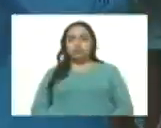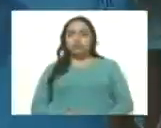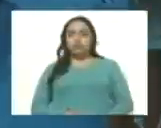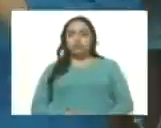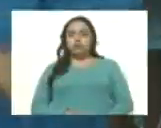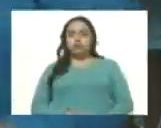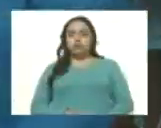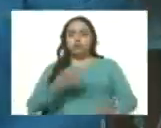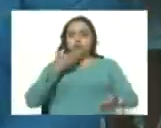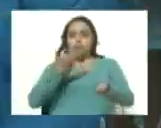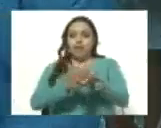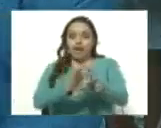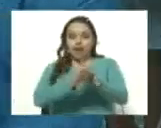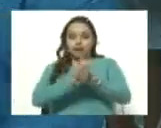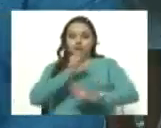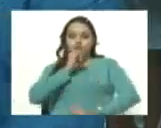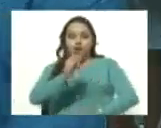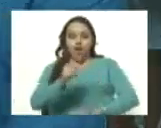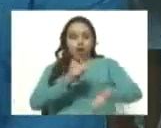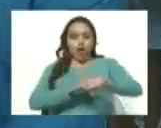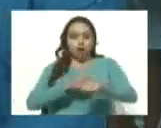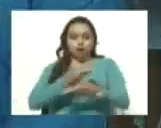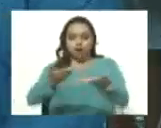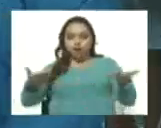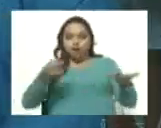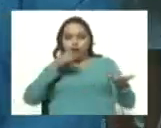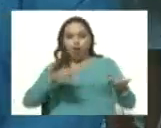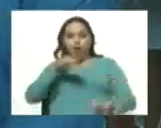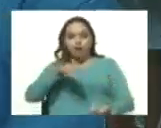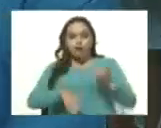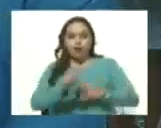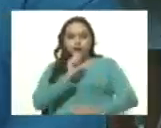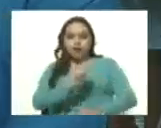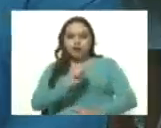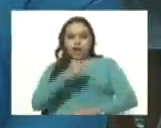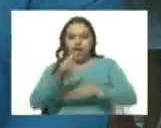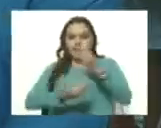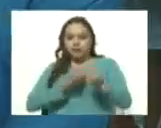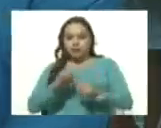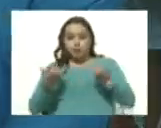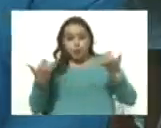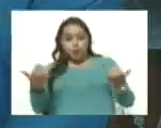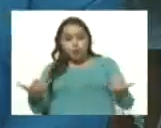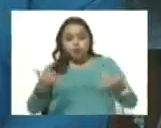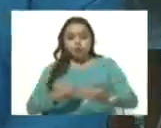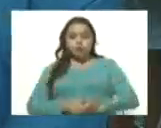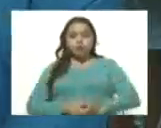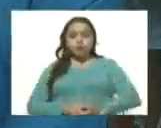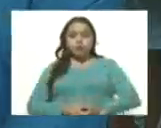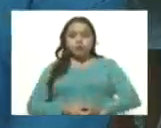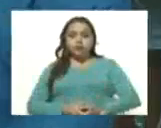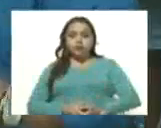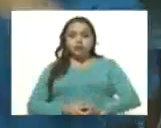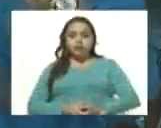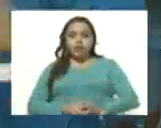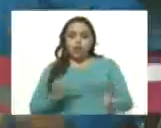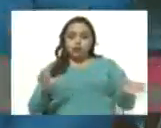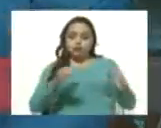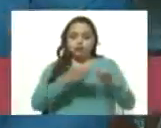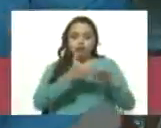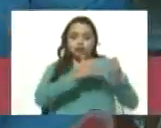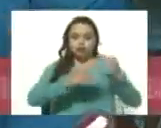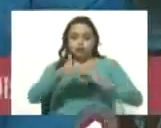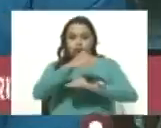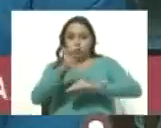esta hora nos estamos ofreciendo esta información que de último minuto se está generando en las fuentes del alto gobierno y